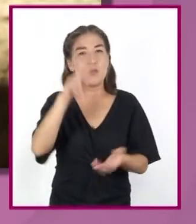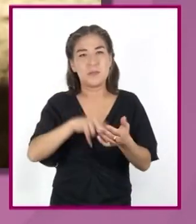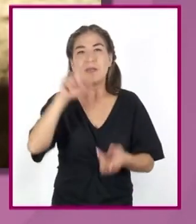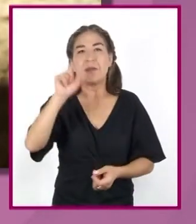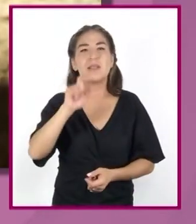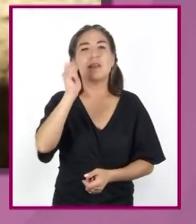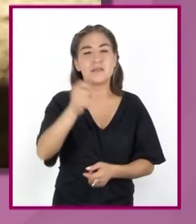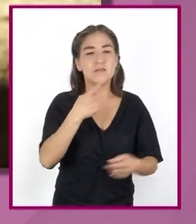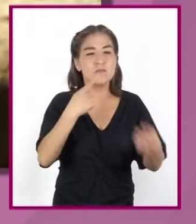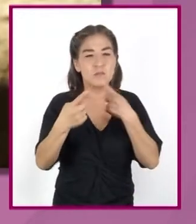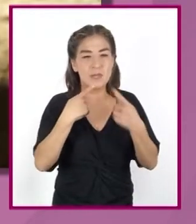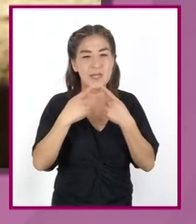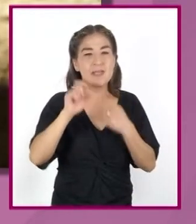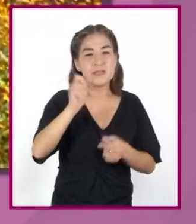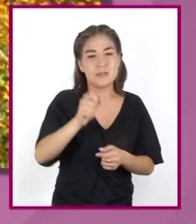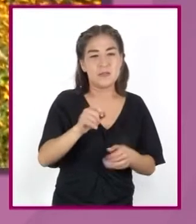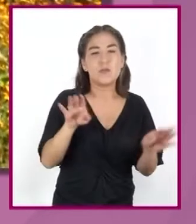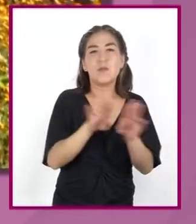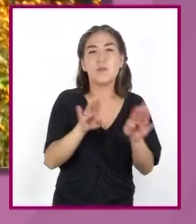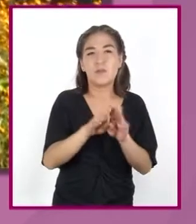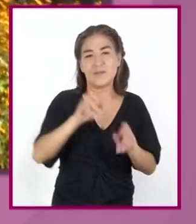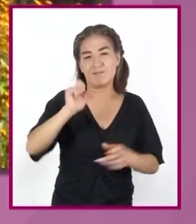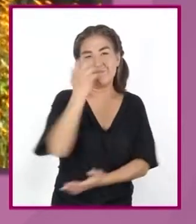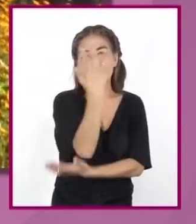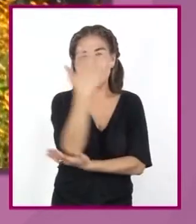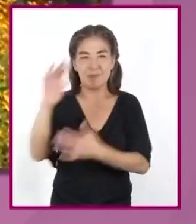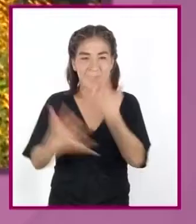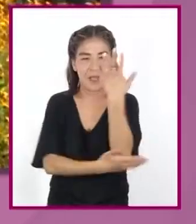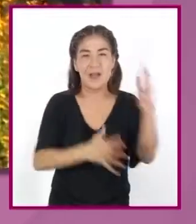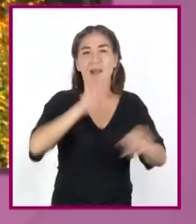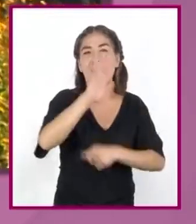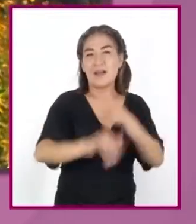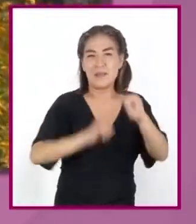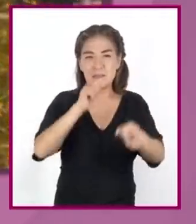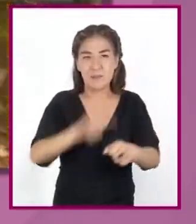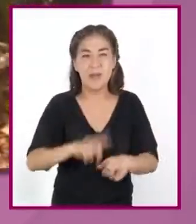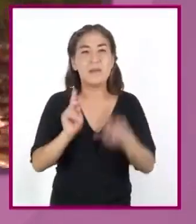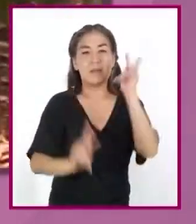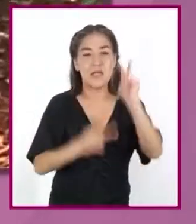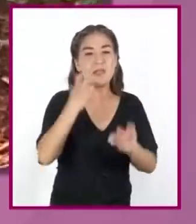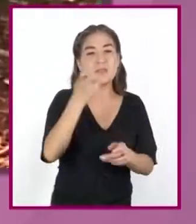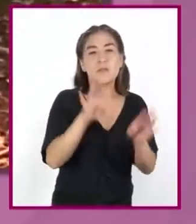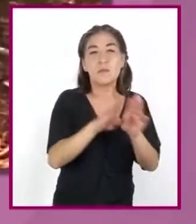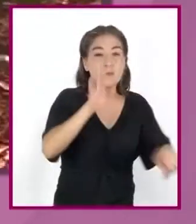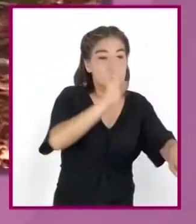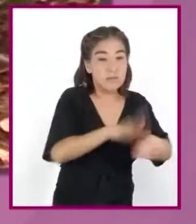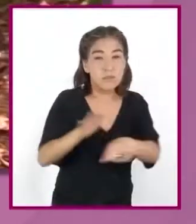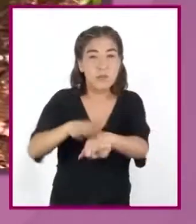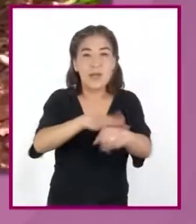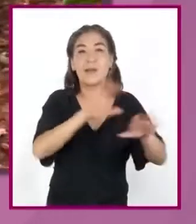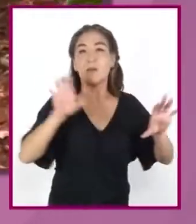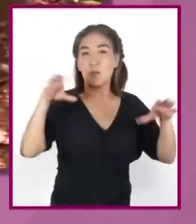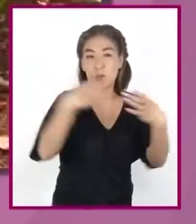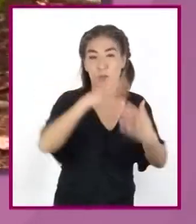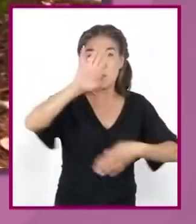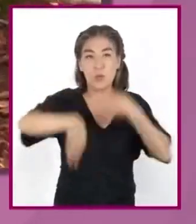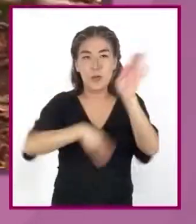Decenio de las Naciones Unidas sobre la Diversidad Biológica, durante el cual se alentará a la comunidad mundial a